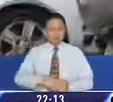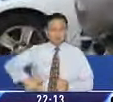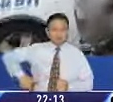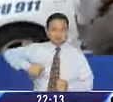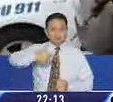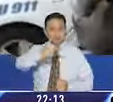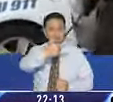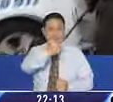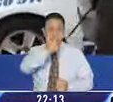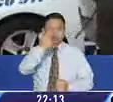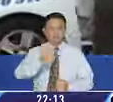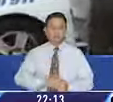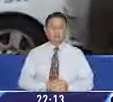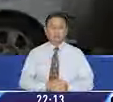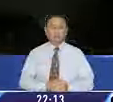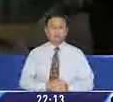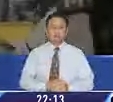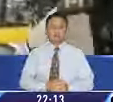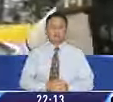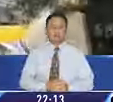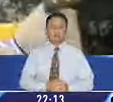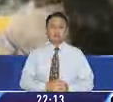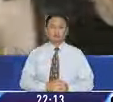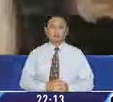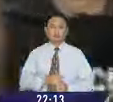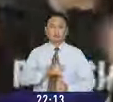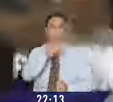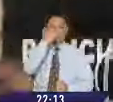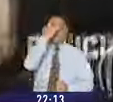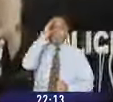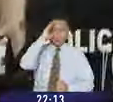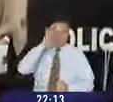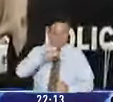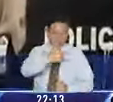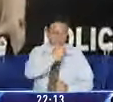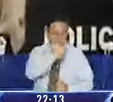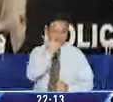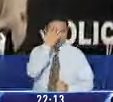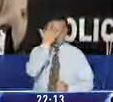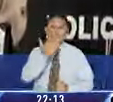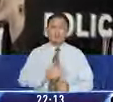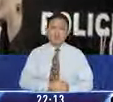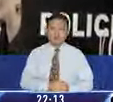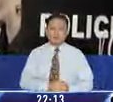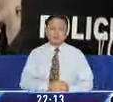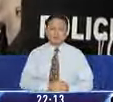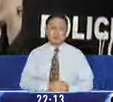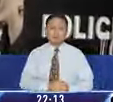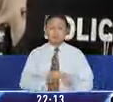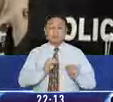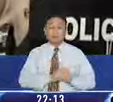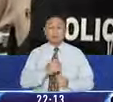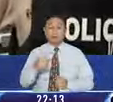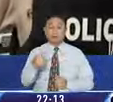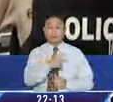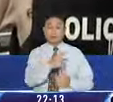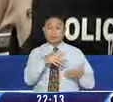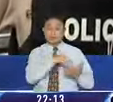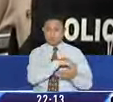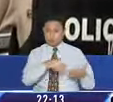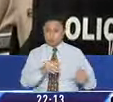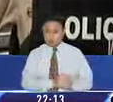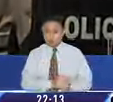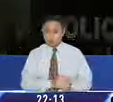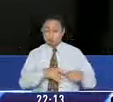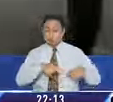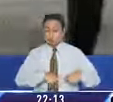de sus armas de dotación. ¿Por qué los agentes disparan contra ellos? Porque lo ven con características sospechosas, hacen